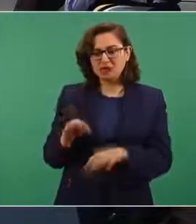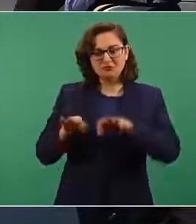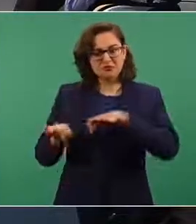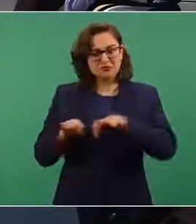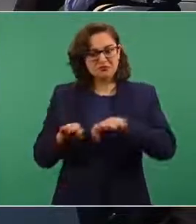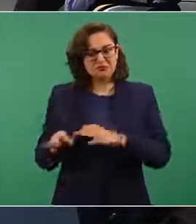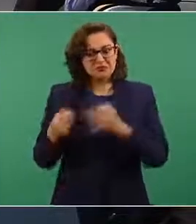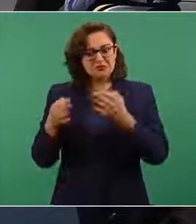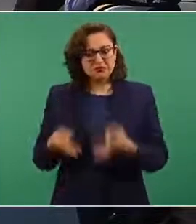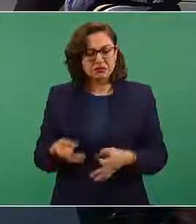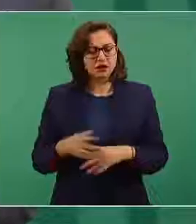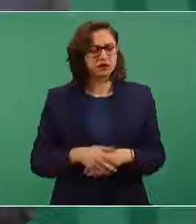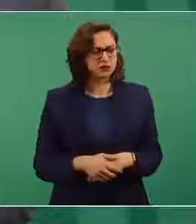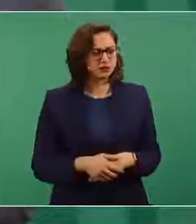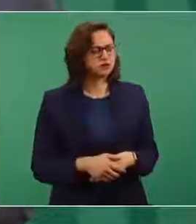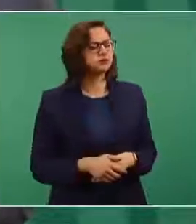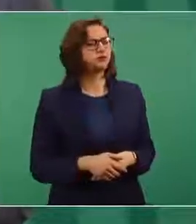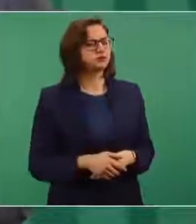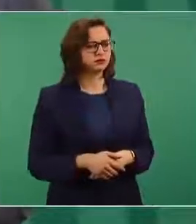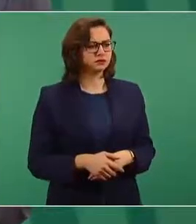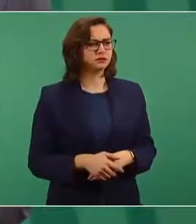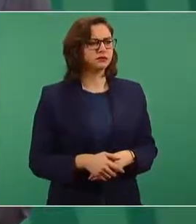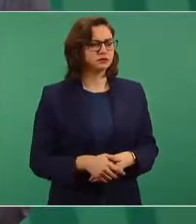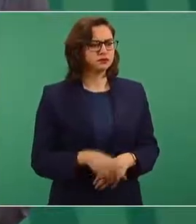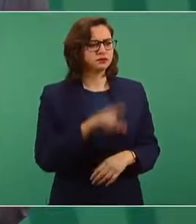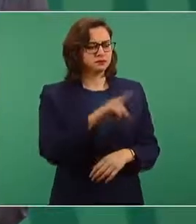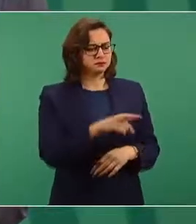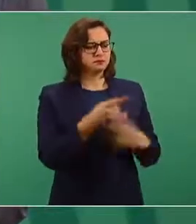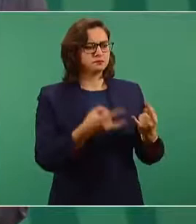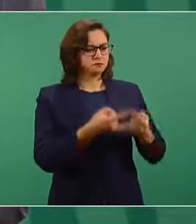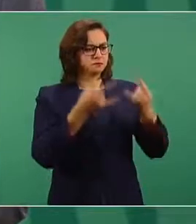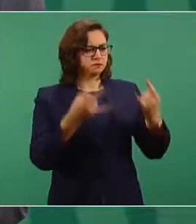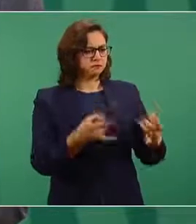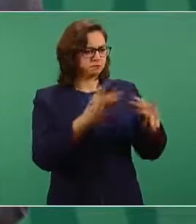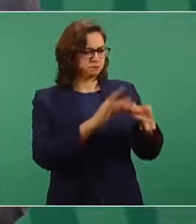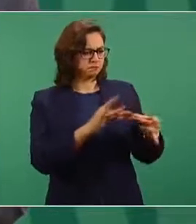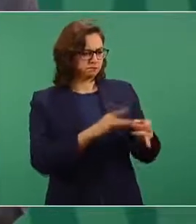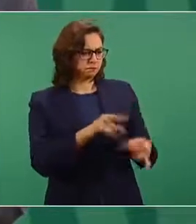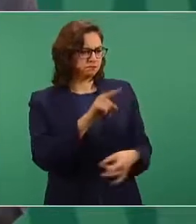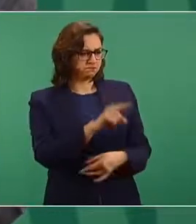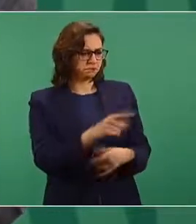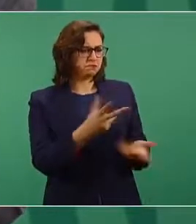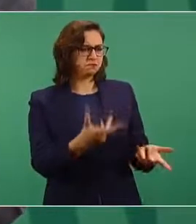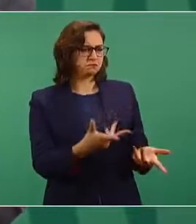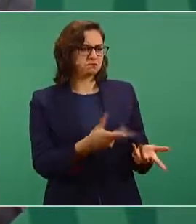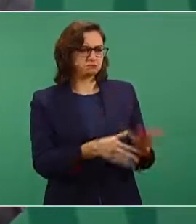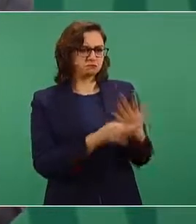por todo lo que estás comentando, pues es una injusticia o es